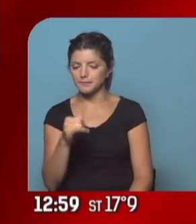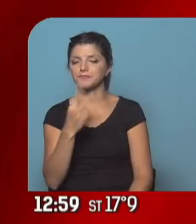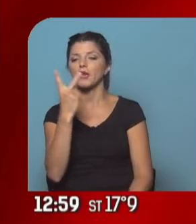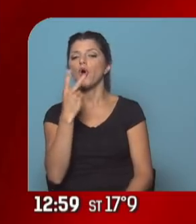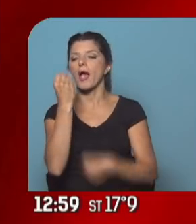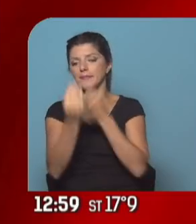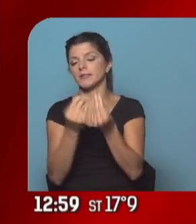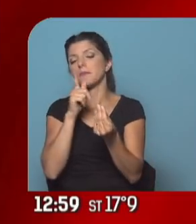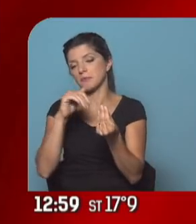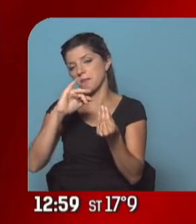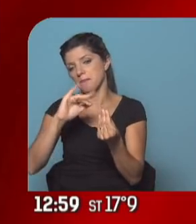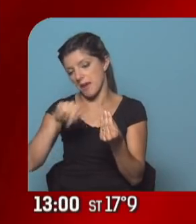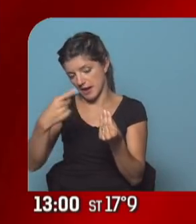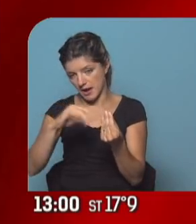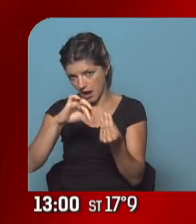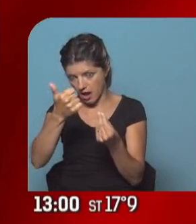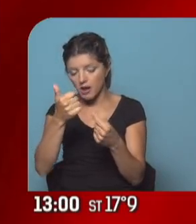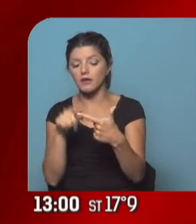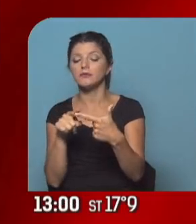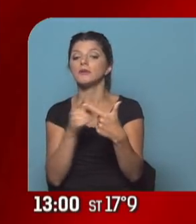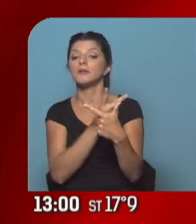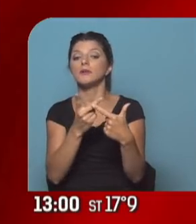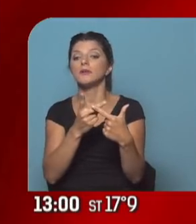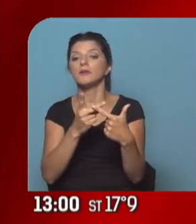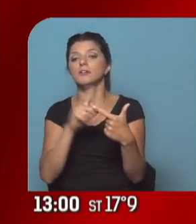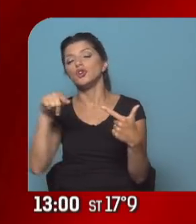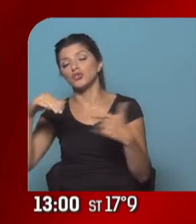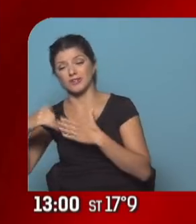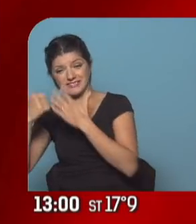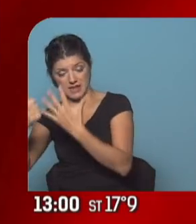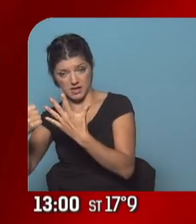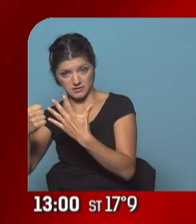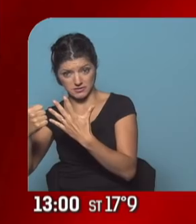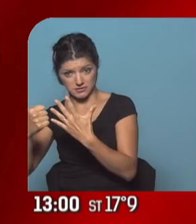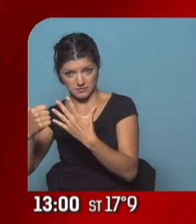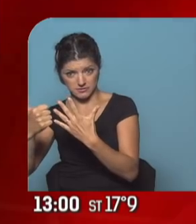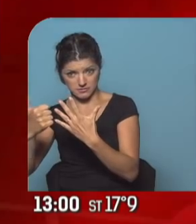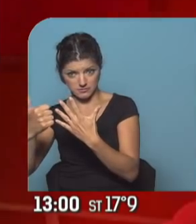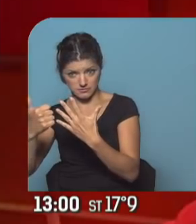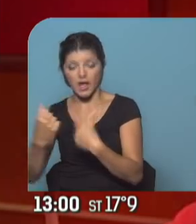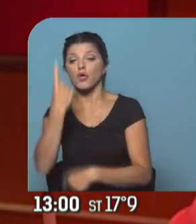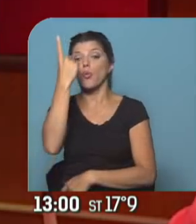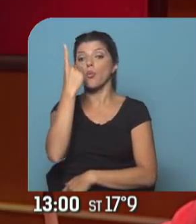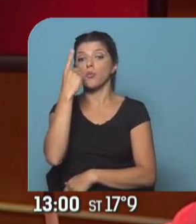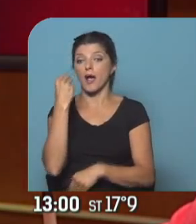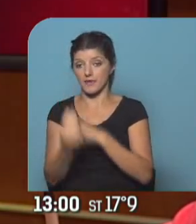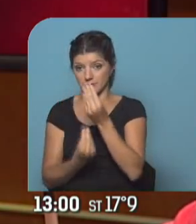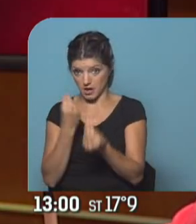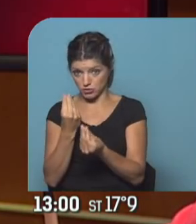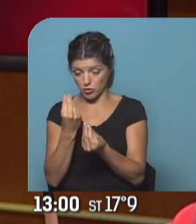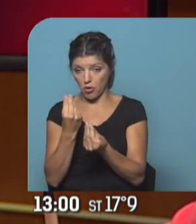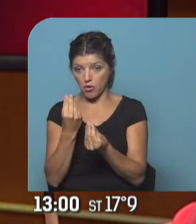por el primero y el segundo lugar, en los otros 6 hay un candidato madurista y tiene que ver